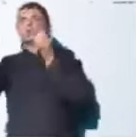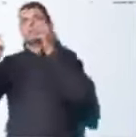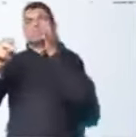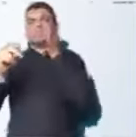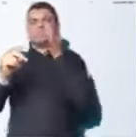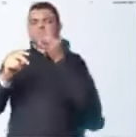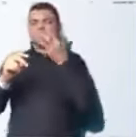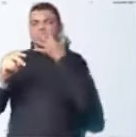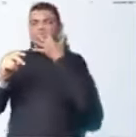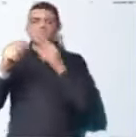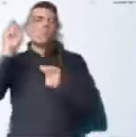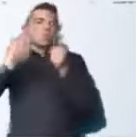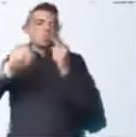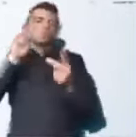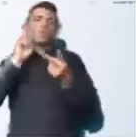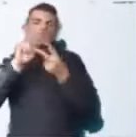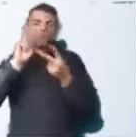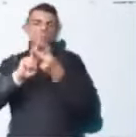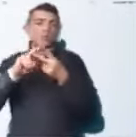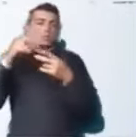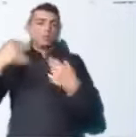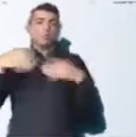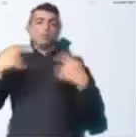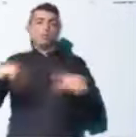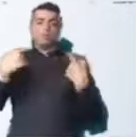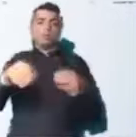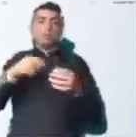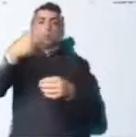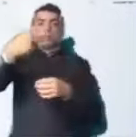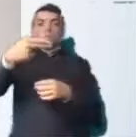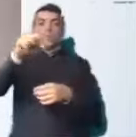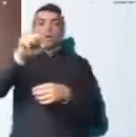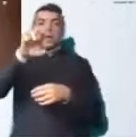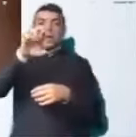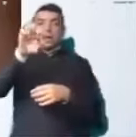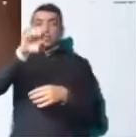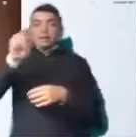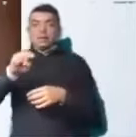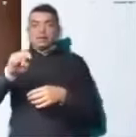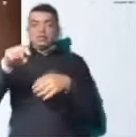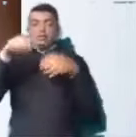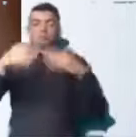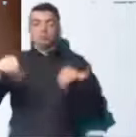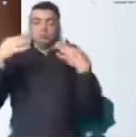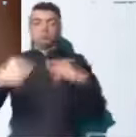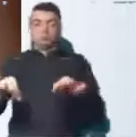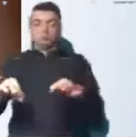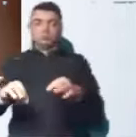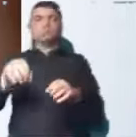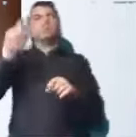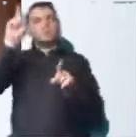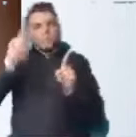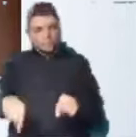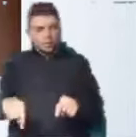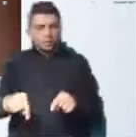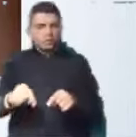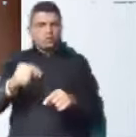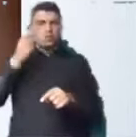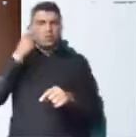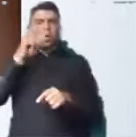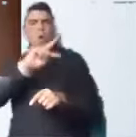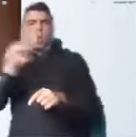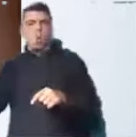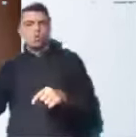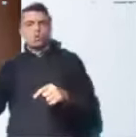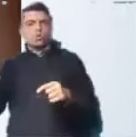es ocasionada por el virus del herpes simplex. También tenemos esta imagen que es ocasionada por el virus